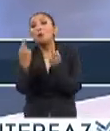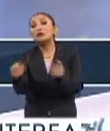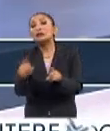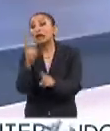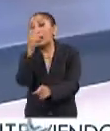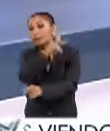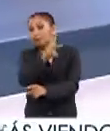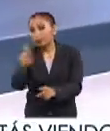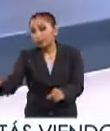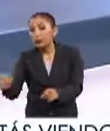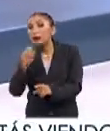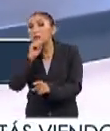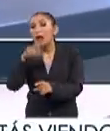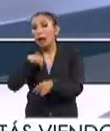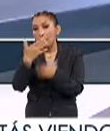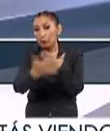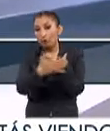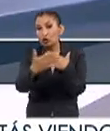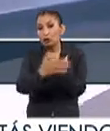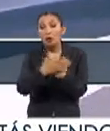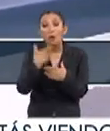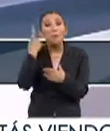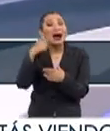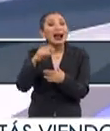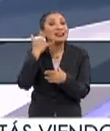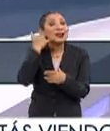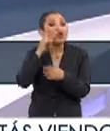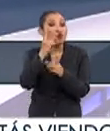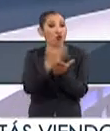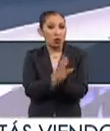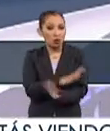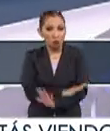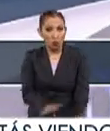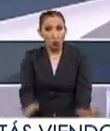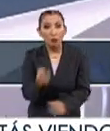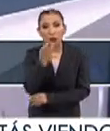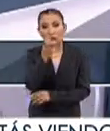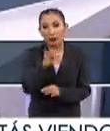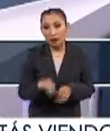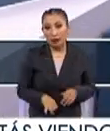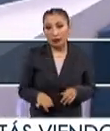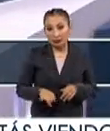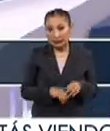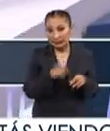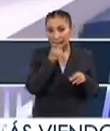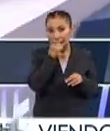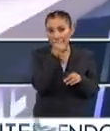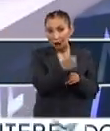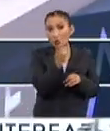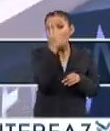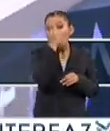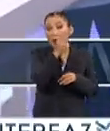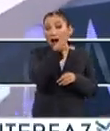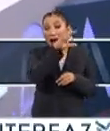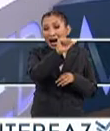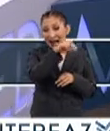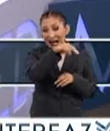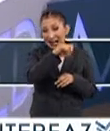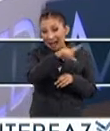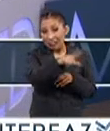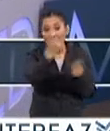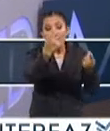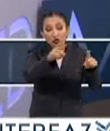musicales, también estarán disponibles solo en los teléfonos celulares. Correcto. Aquí es muy interesante señalar que uno de los canales